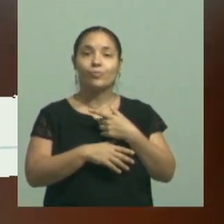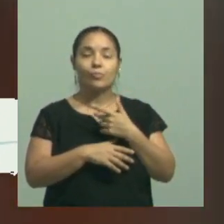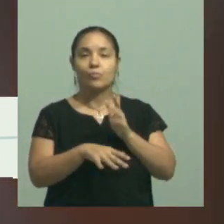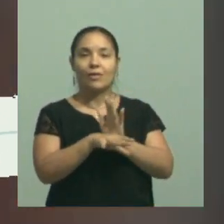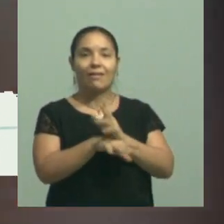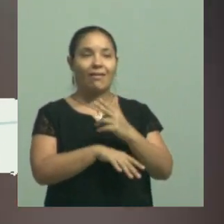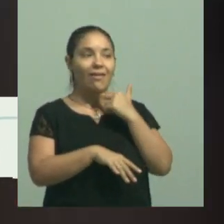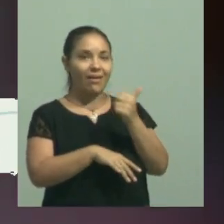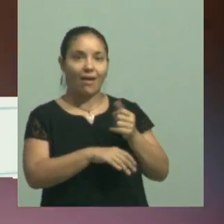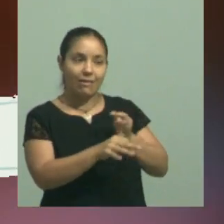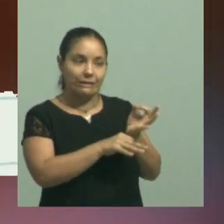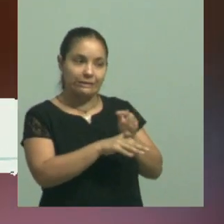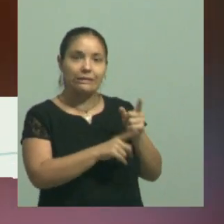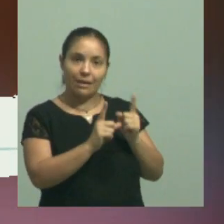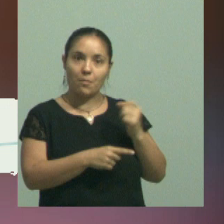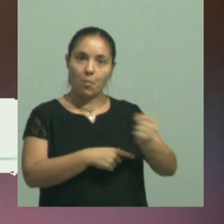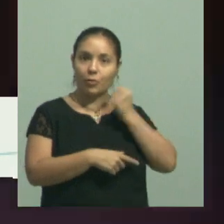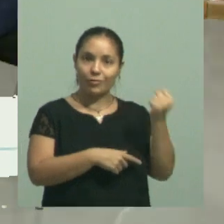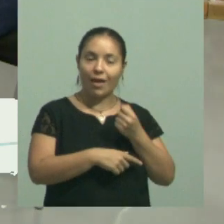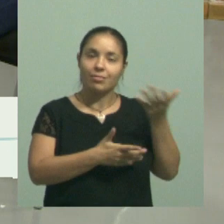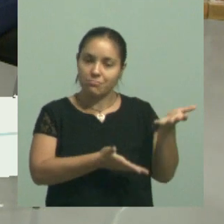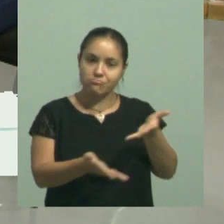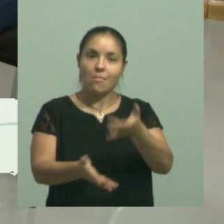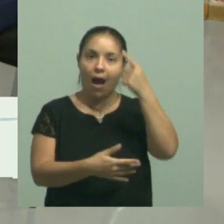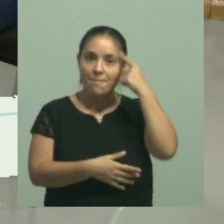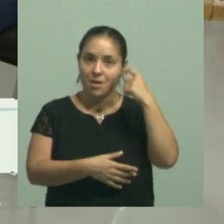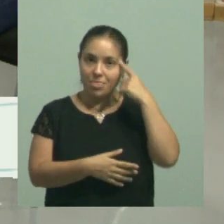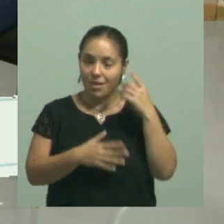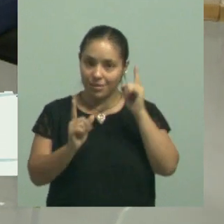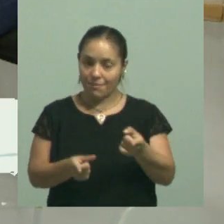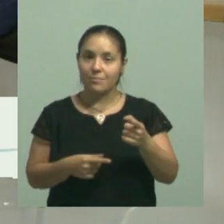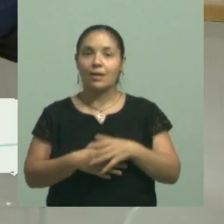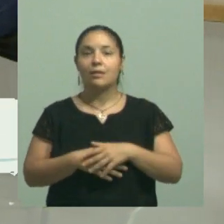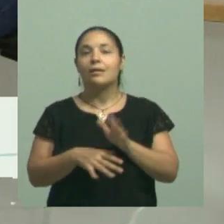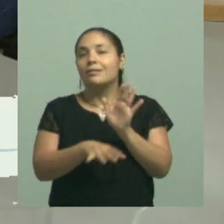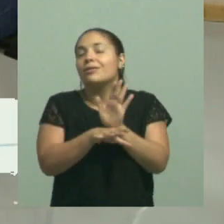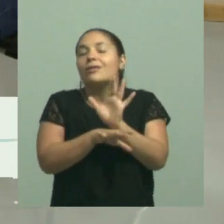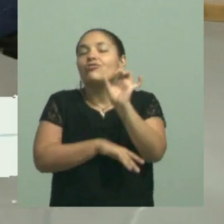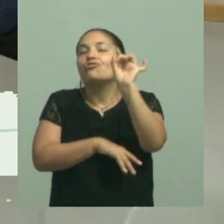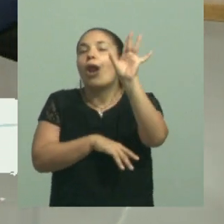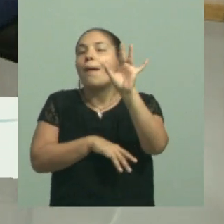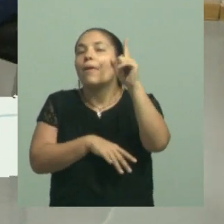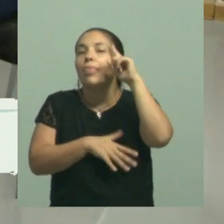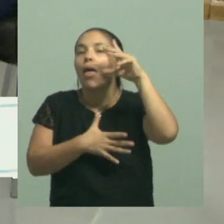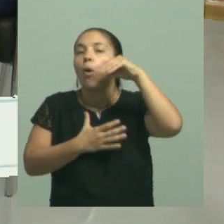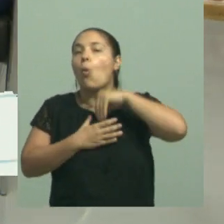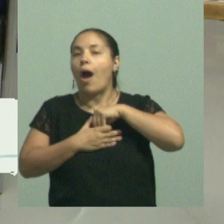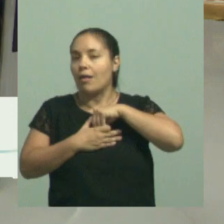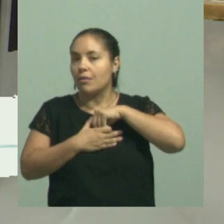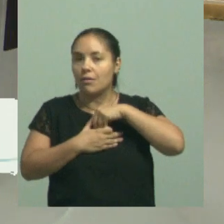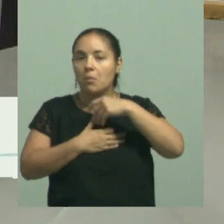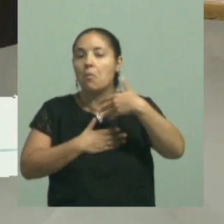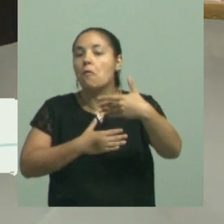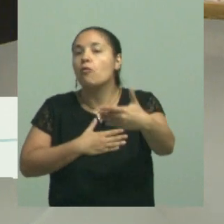a nuestras hijas, decirle, bueno, es necesario por ahí tener este conocimiento de reserva, ¿no? Para cualquier tipo de situaciones que se